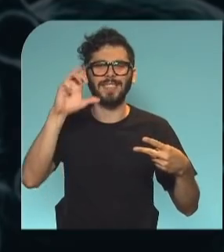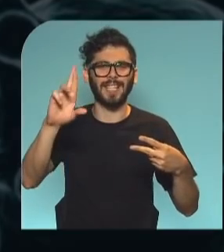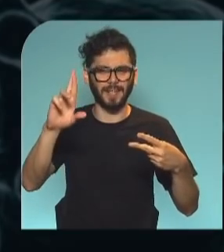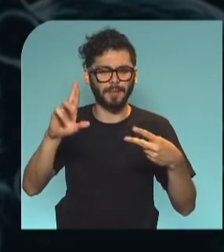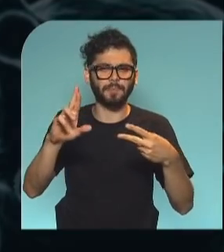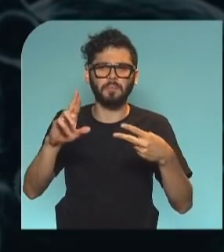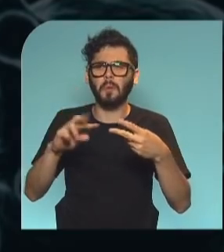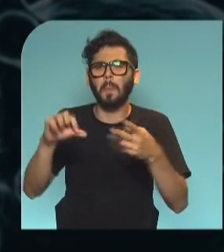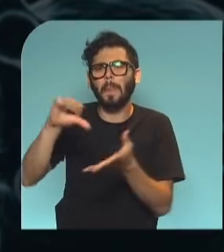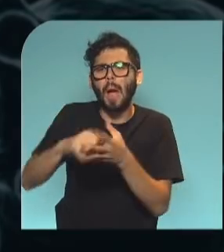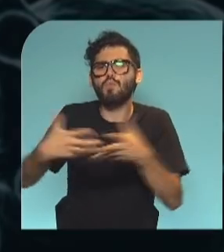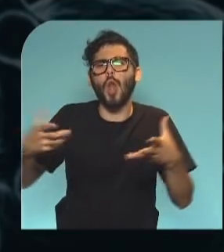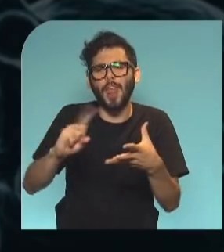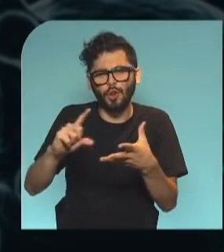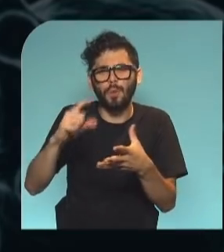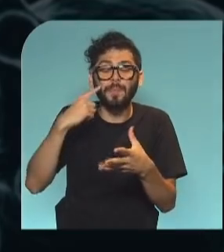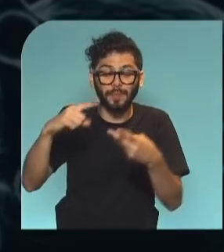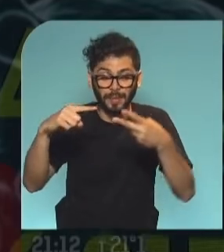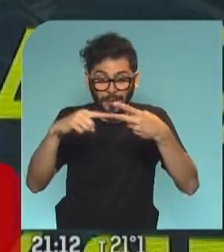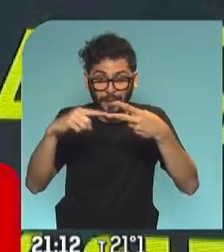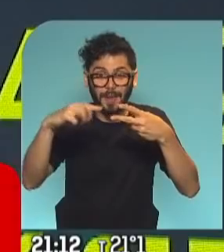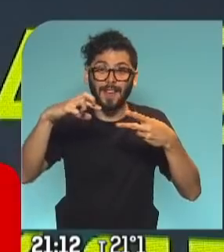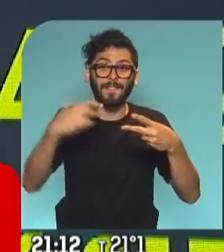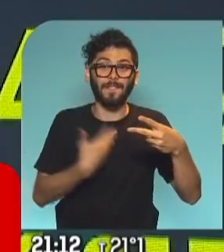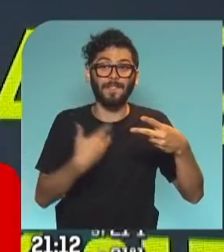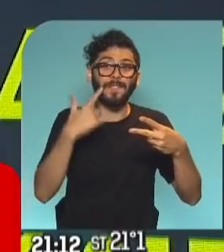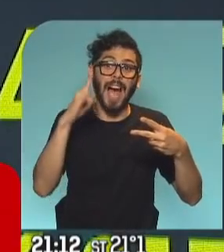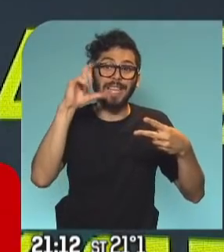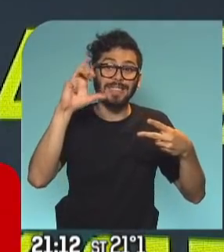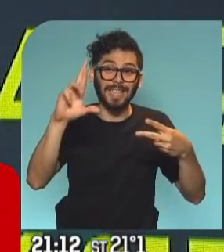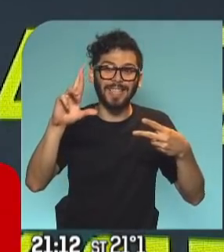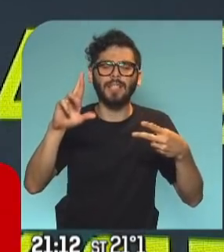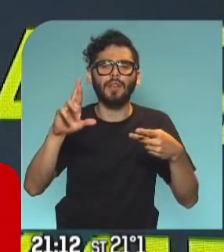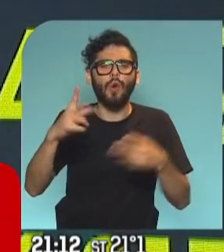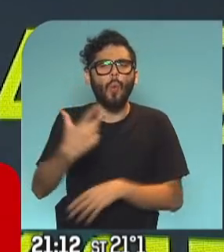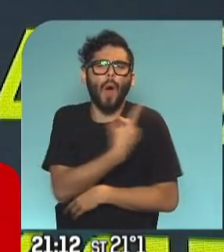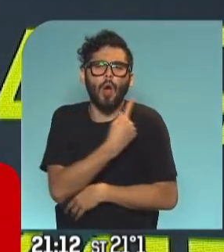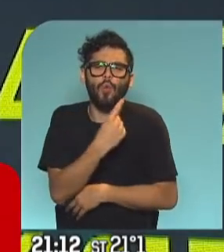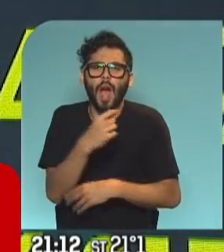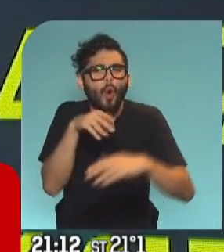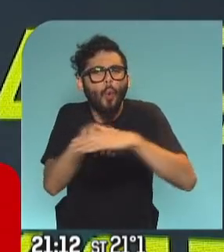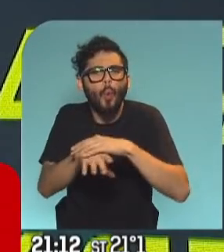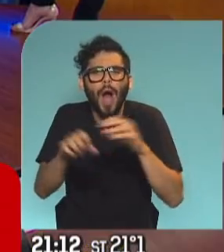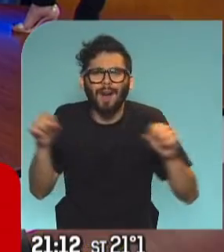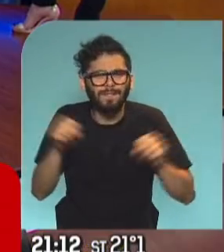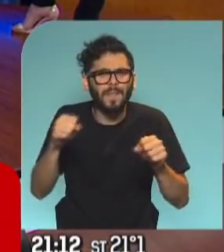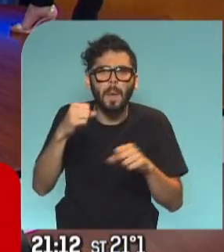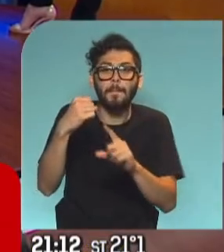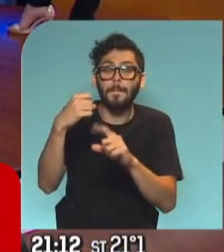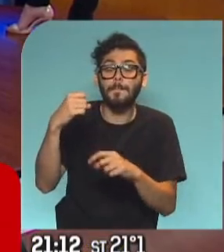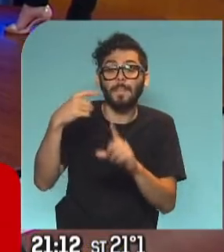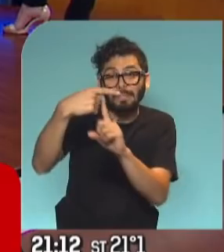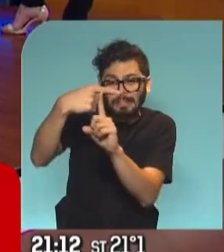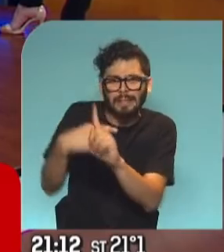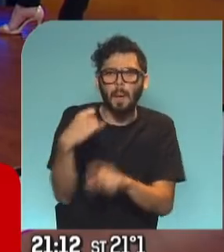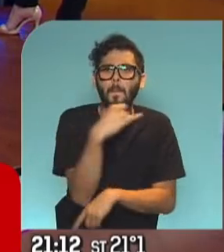Pfizer, tenga en cuenta que tiene una conservación a menos 70 grados y como le comenté, van a empezar por los pacientes mayores y después van